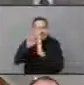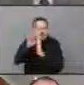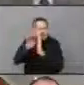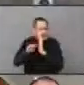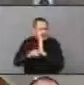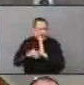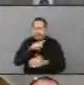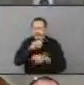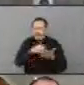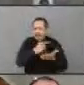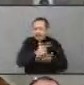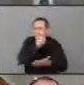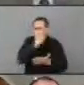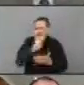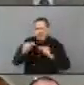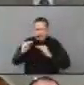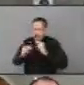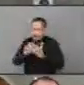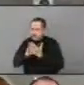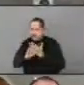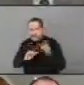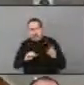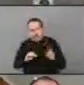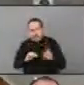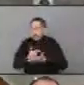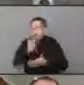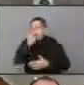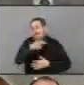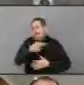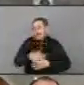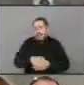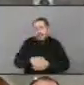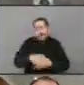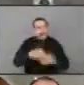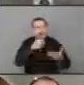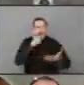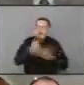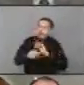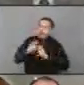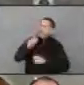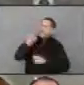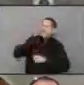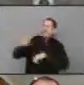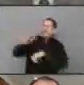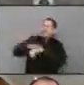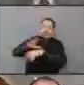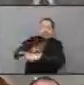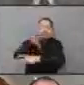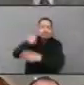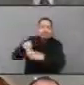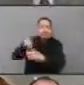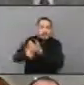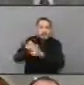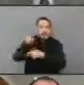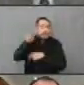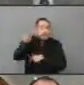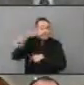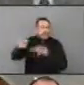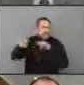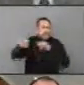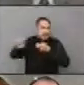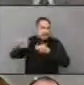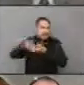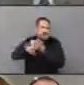y ponderaciones que se hacen, y la vista al órgano interno de control.